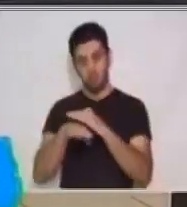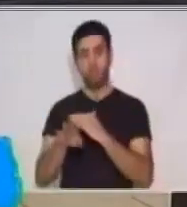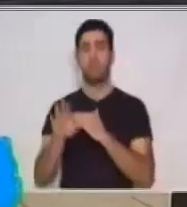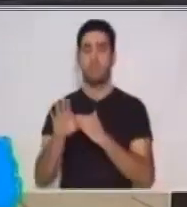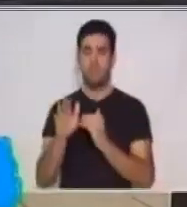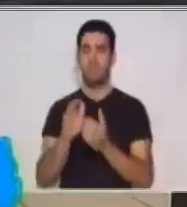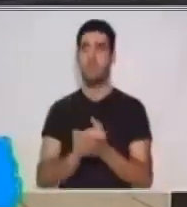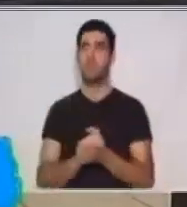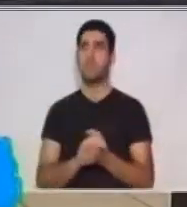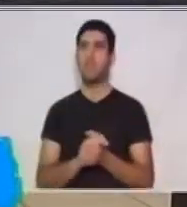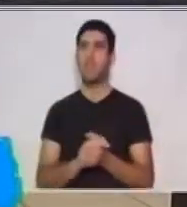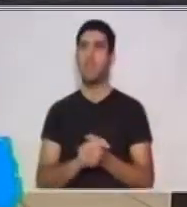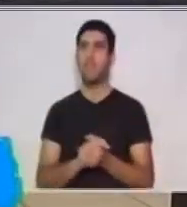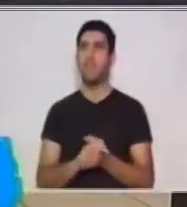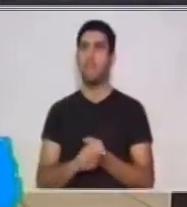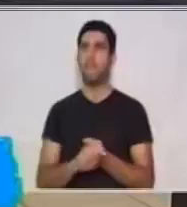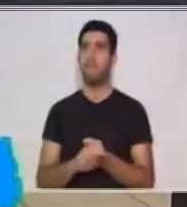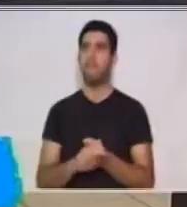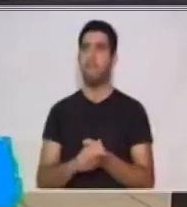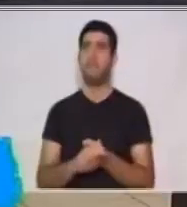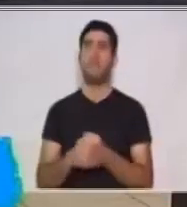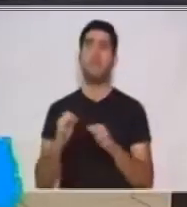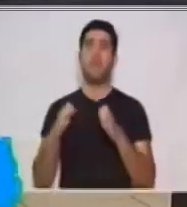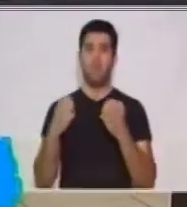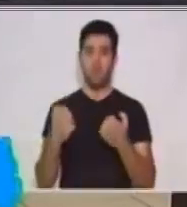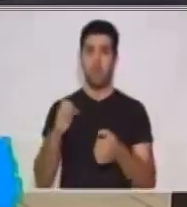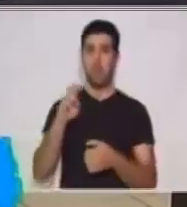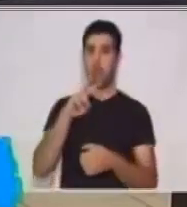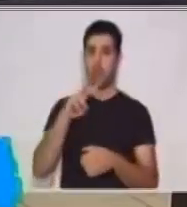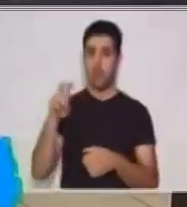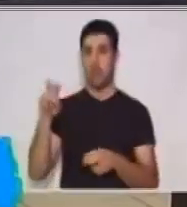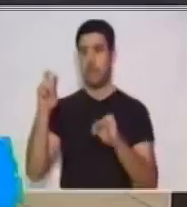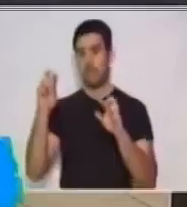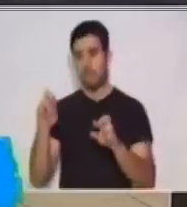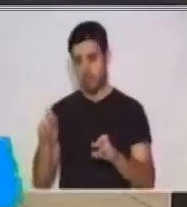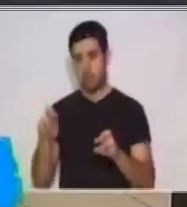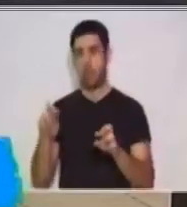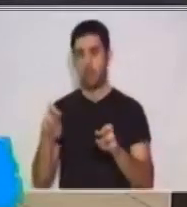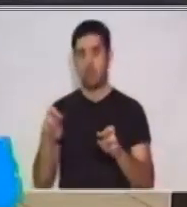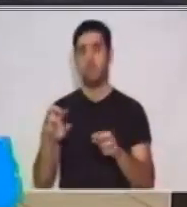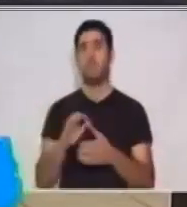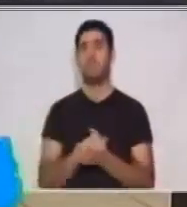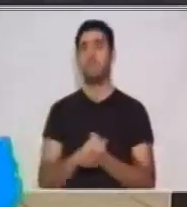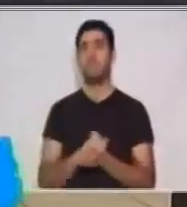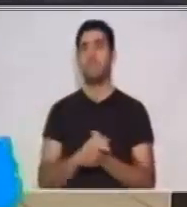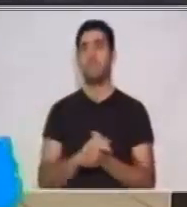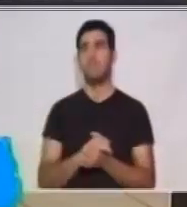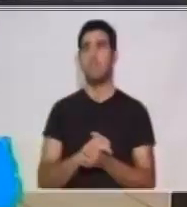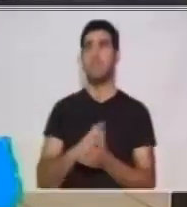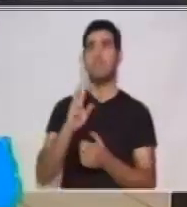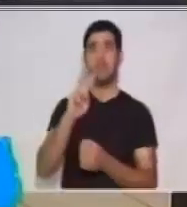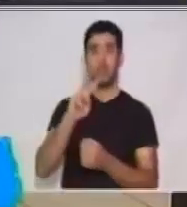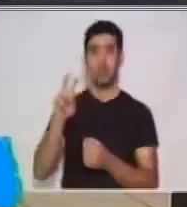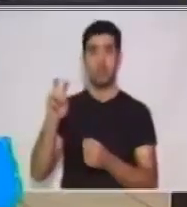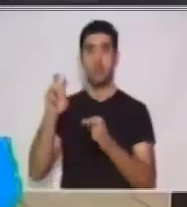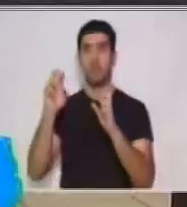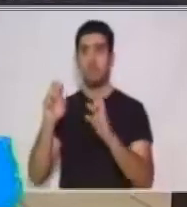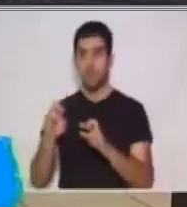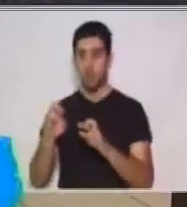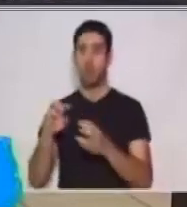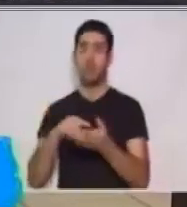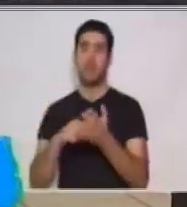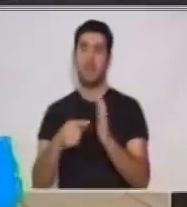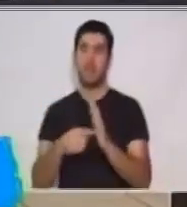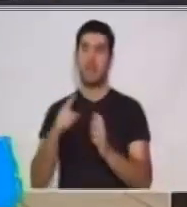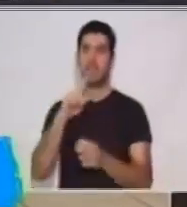recibir 200 personas, entonces era todo el cupo. Esas 200 personas entonces van a ser mi